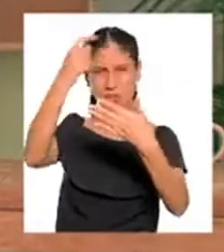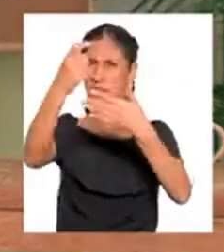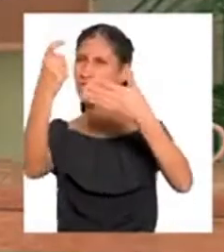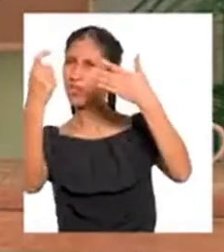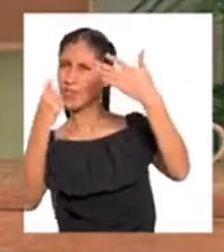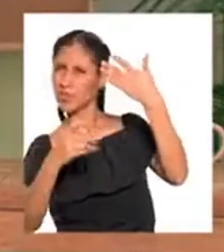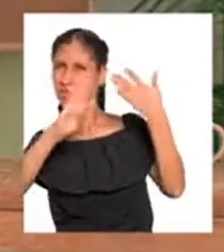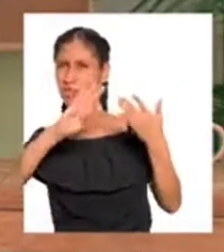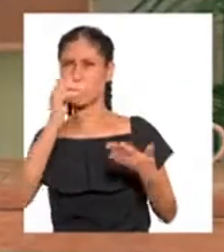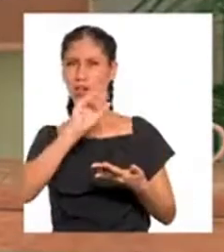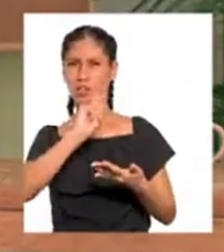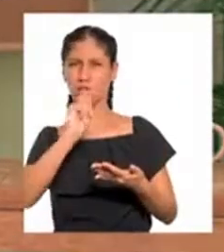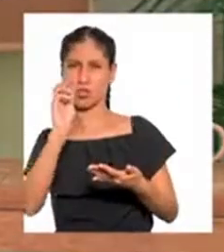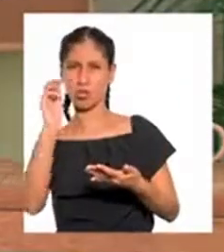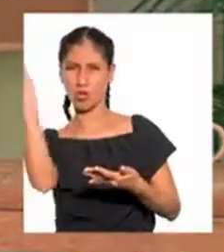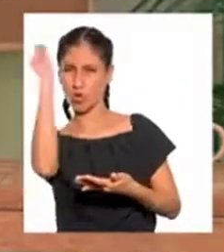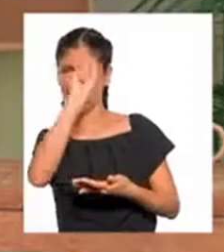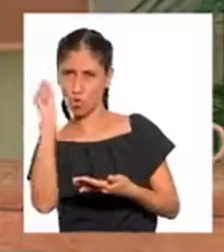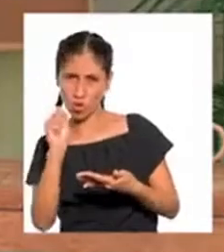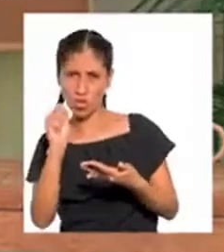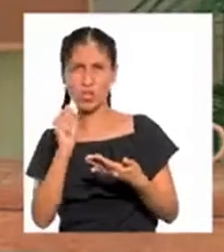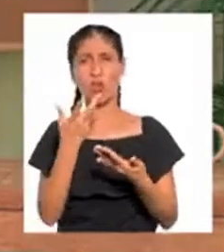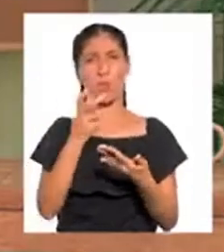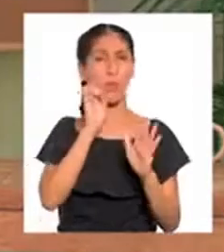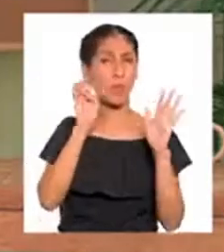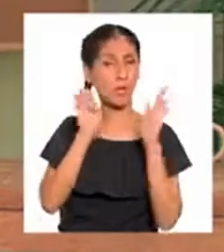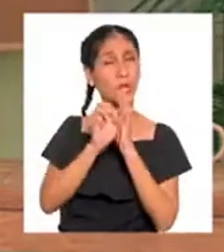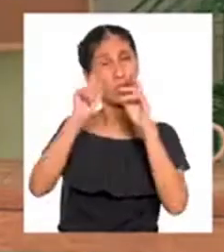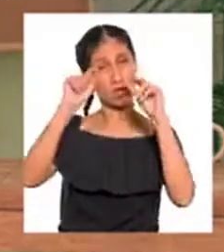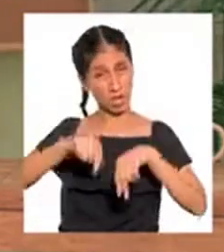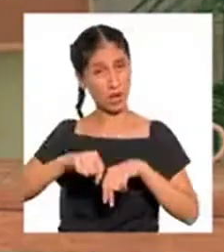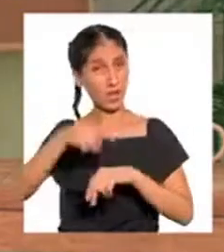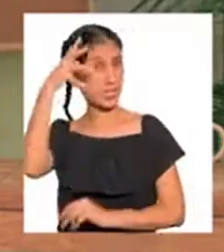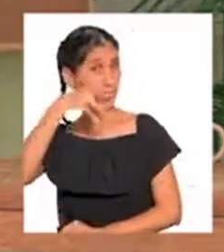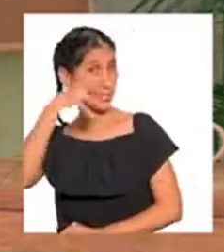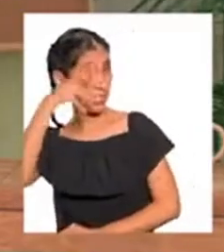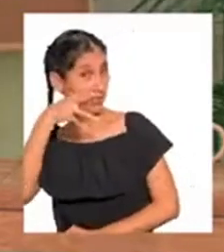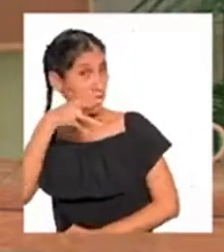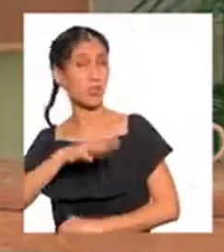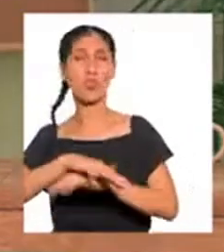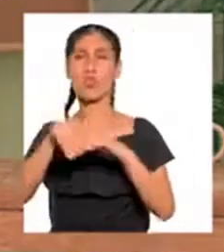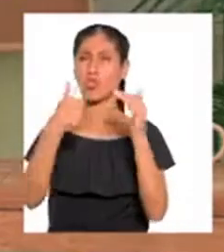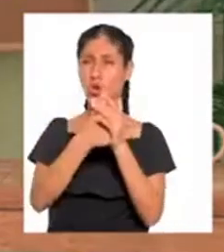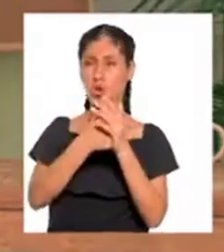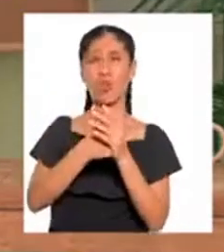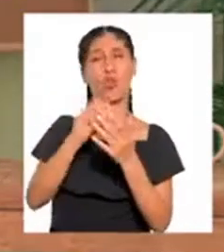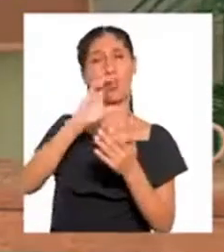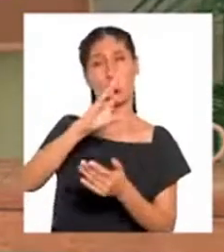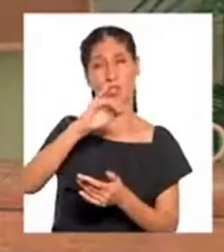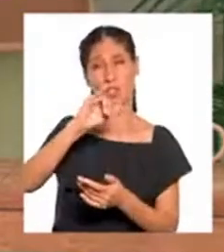confluyen para que se genere alguna situación crítica, como en el caso que estamos analizando, la crisis sanitaria